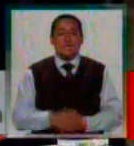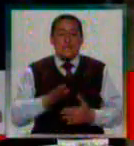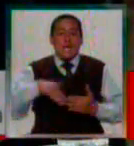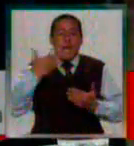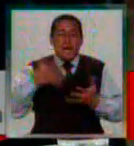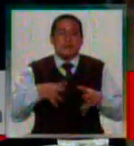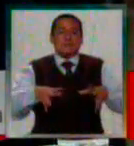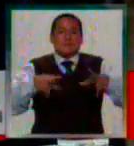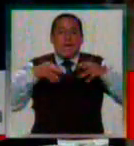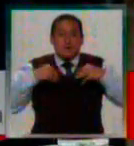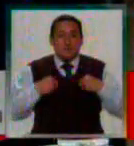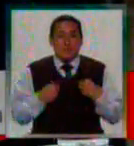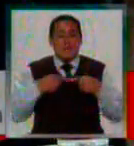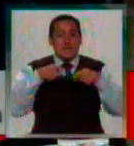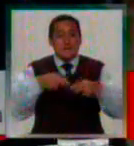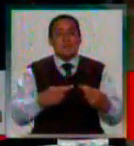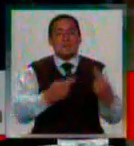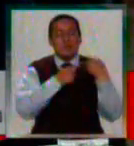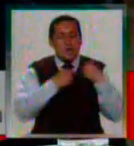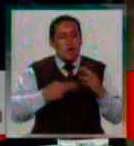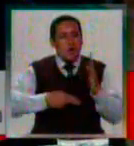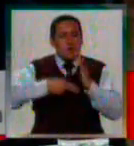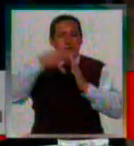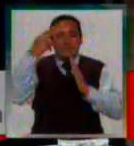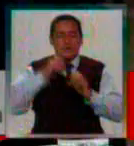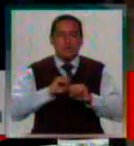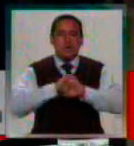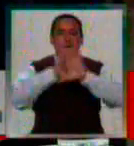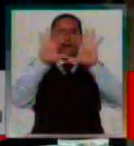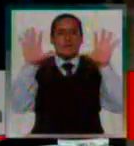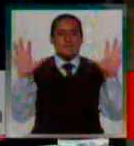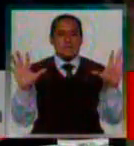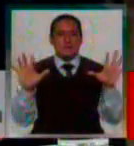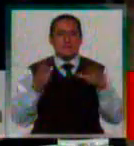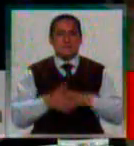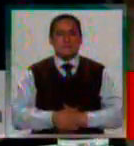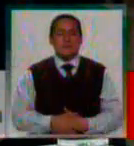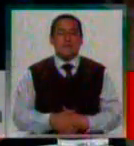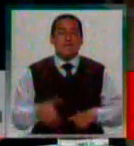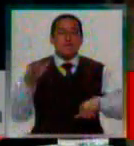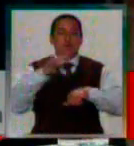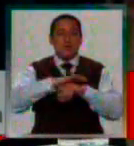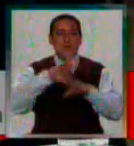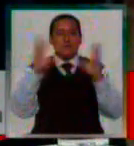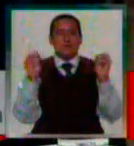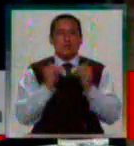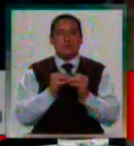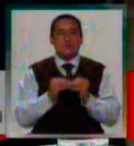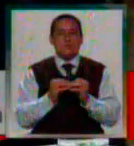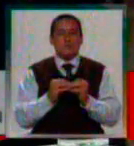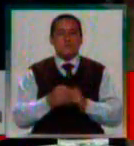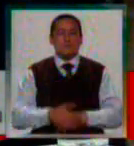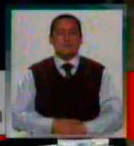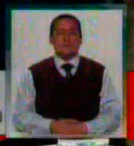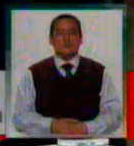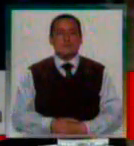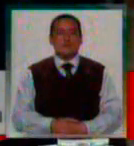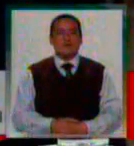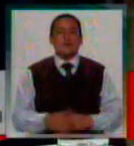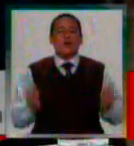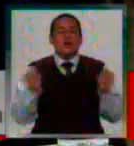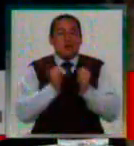que asumir ese reto con con honestidad con transparencia eh Y sobre todo con eh eh